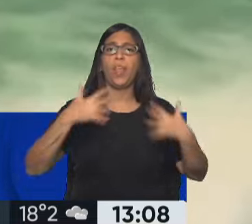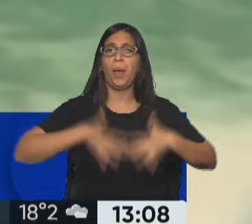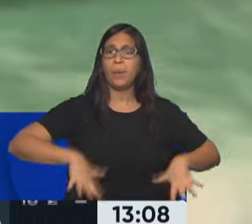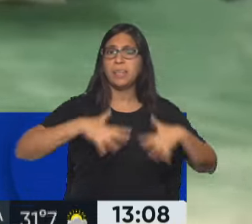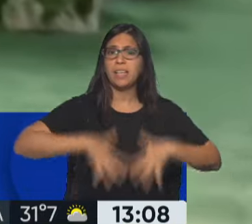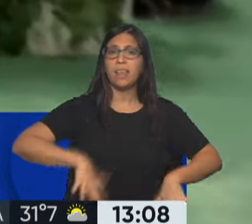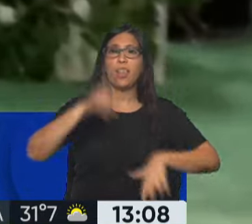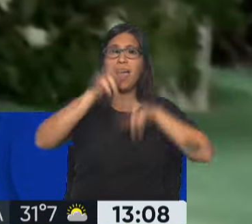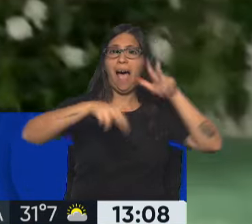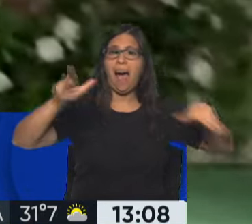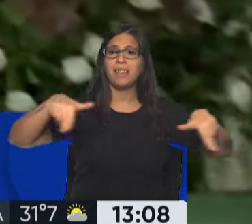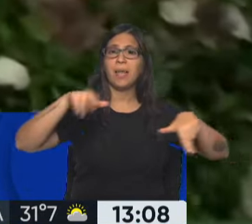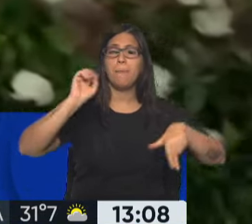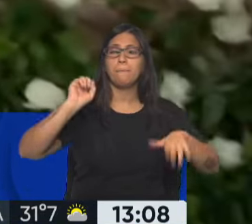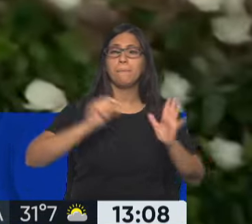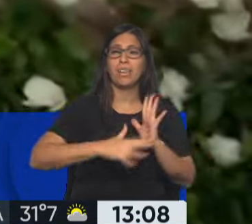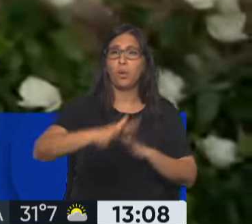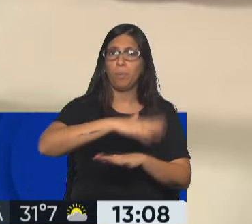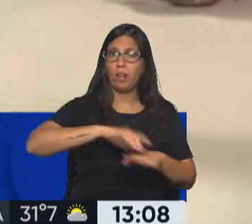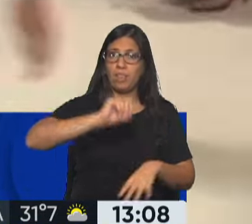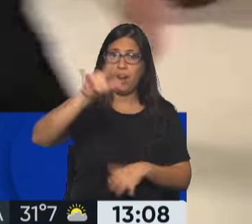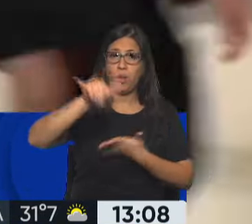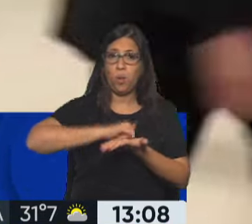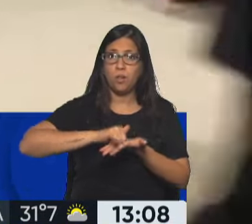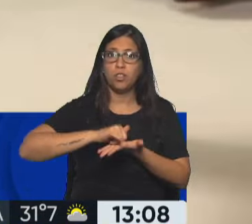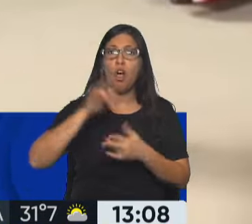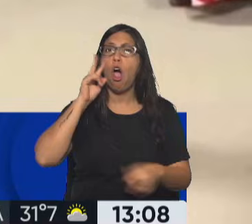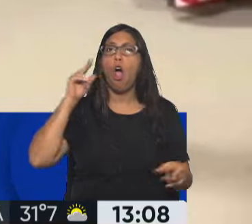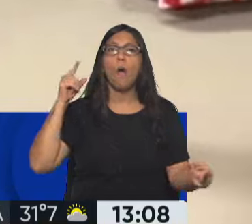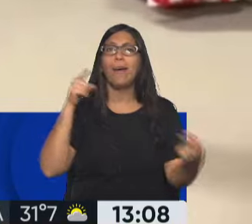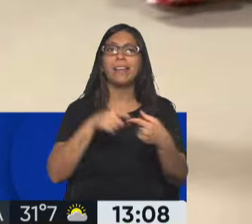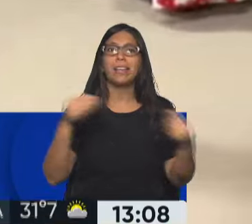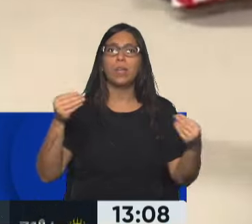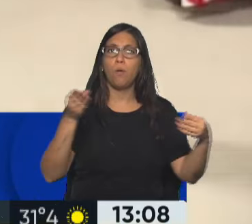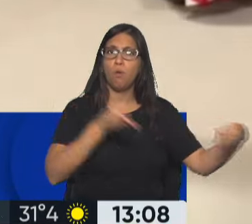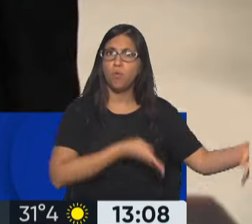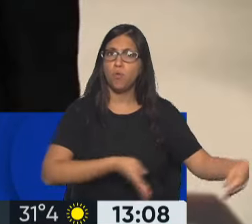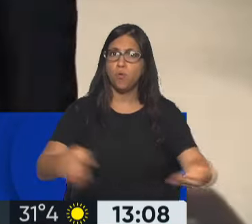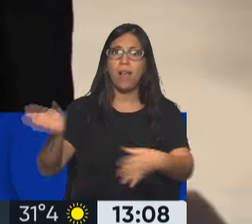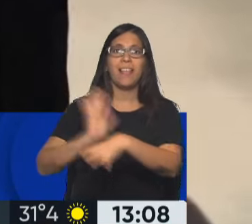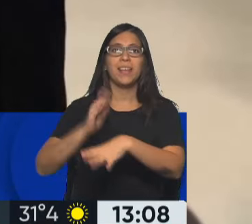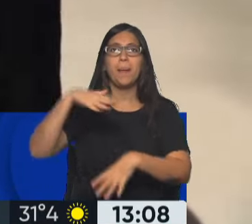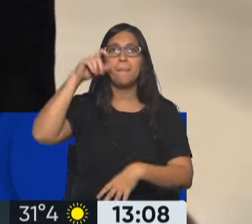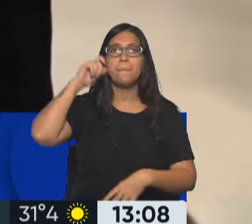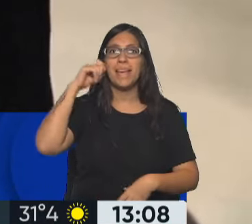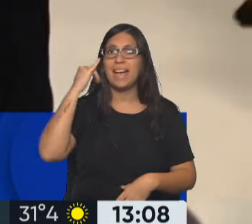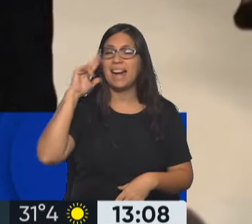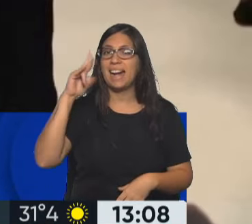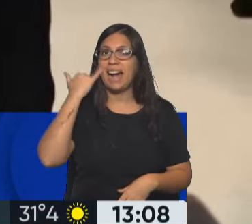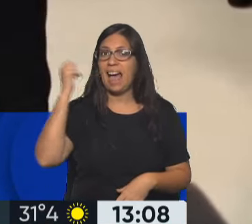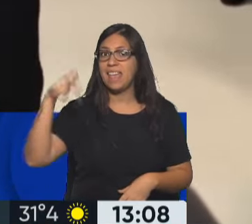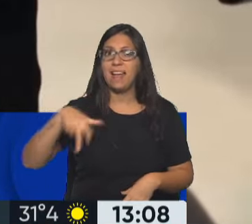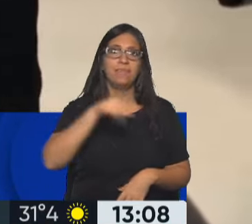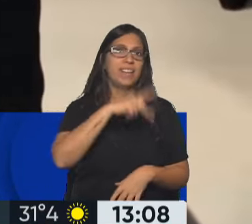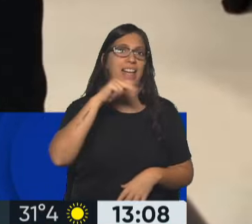de Arte de Nueva York es convertirse en la pasarela. Meg Ryan, clásicos y nuevos, ¿no? Las Kardashian,